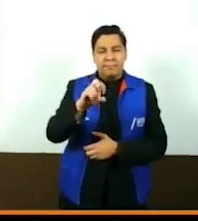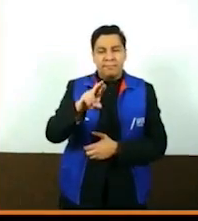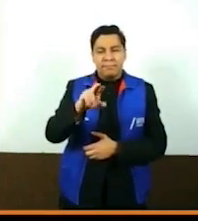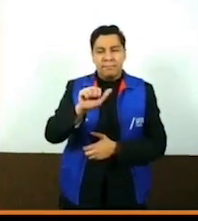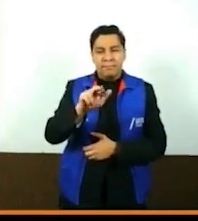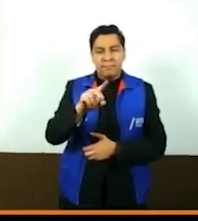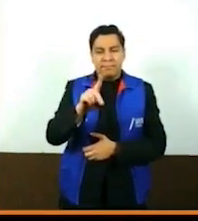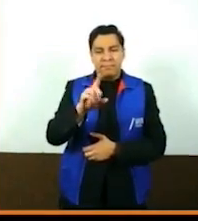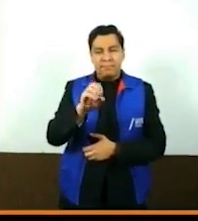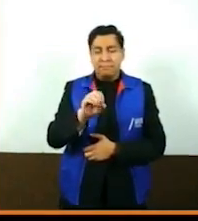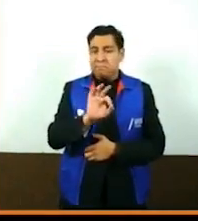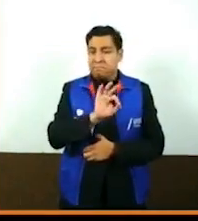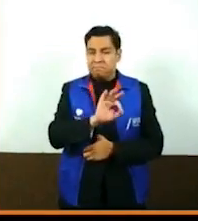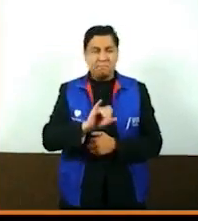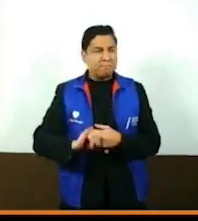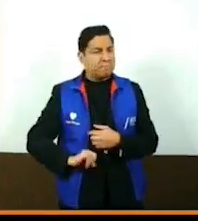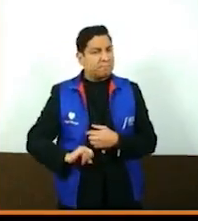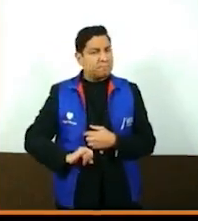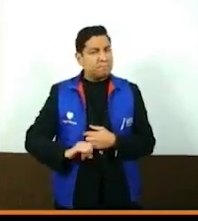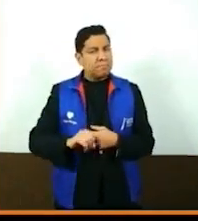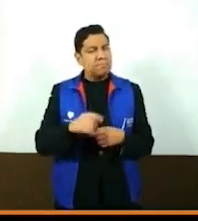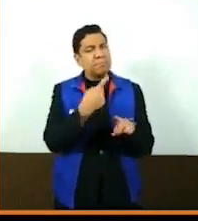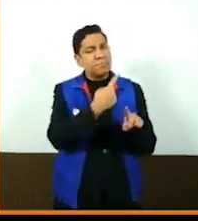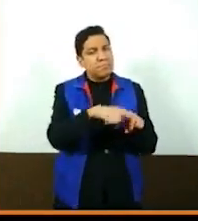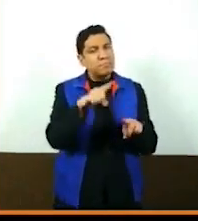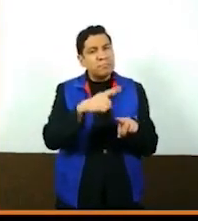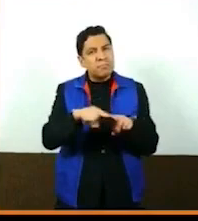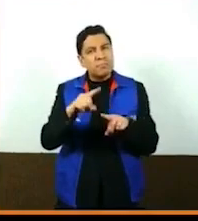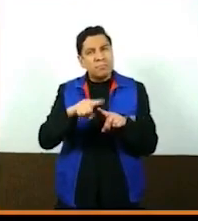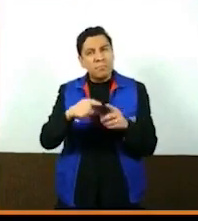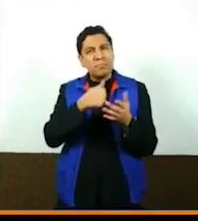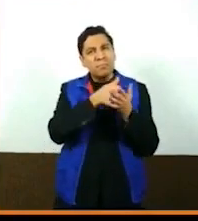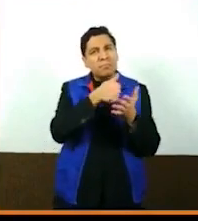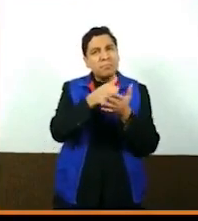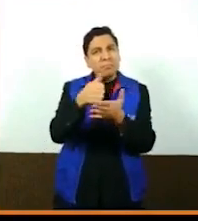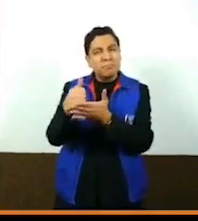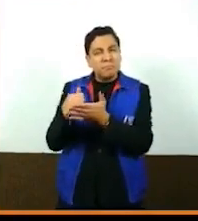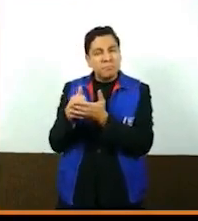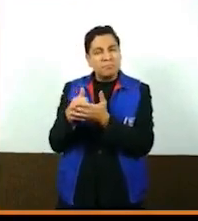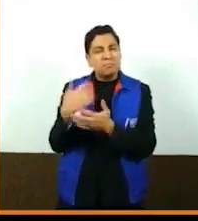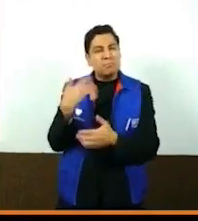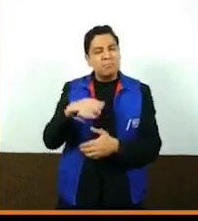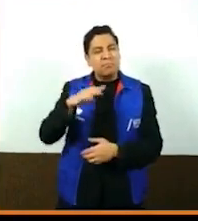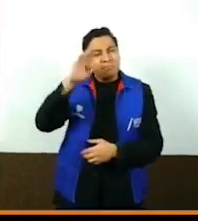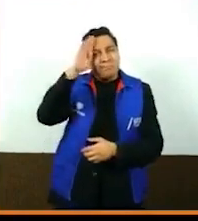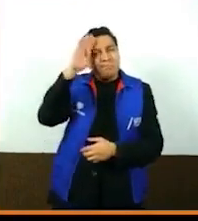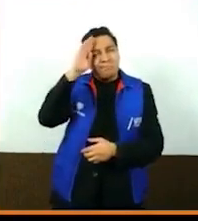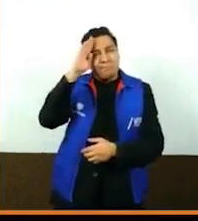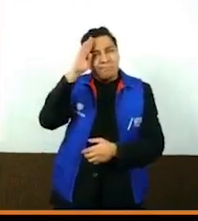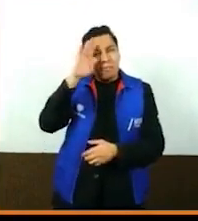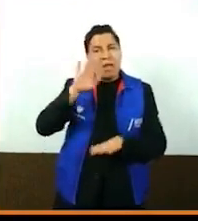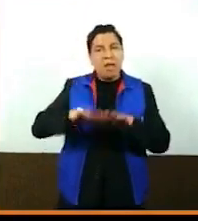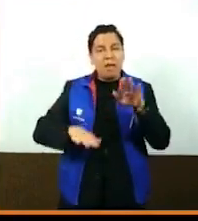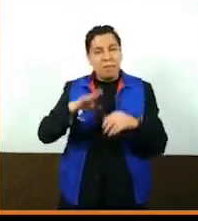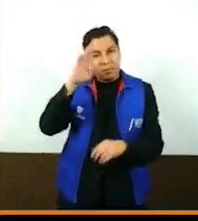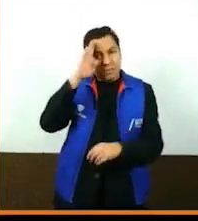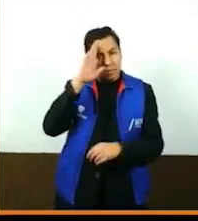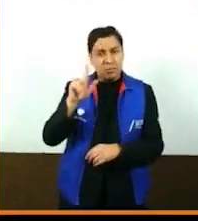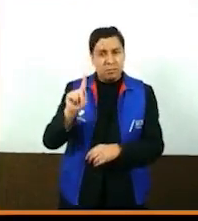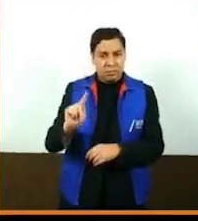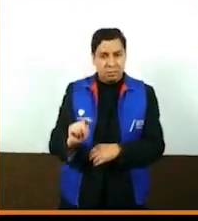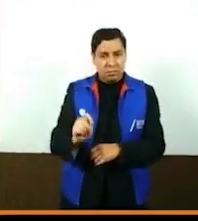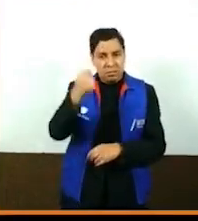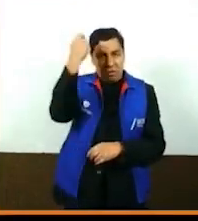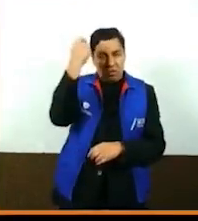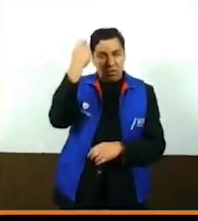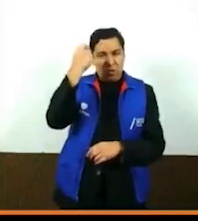pilares que están manejando. Y esto nos lleva a reflexionar, ¿no? Muchas veces pensamos que la tecnología, pues la verdad, ha